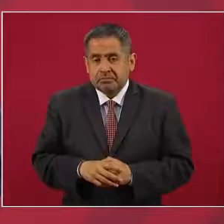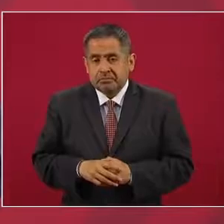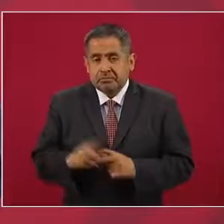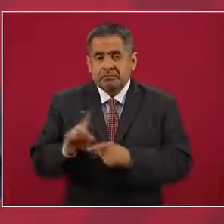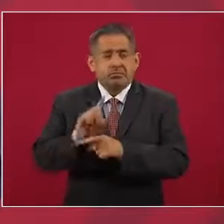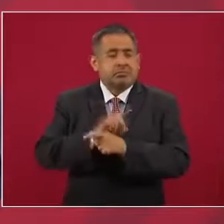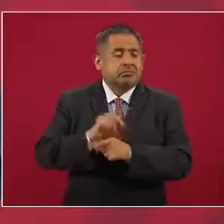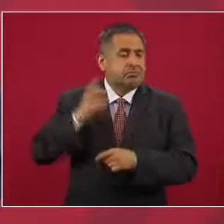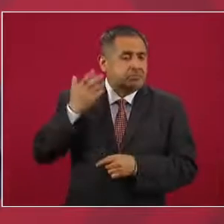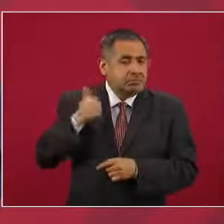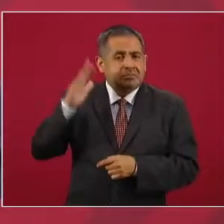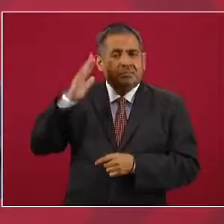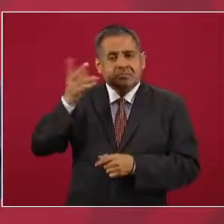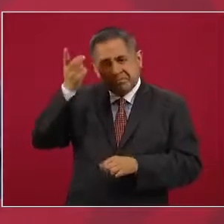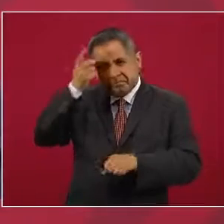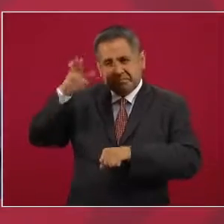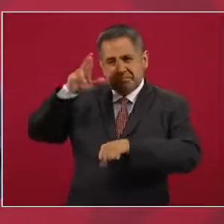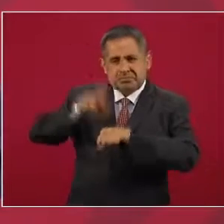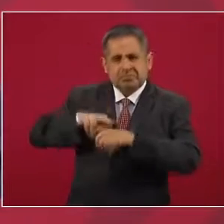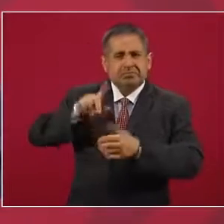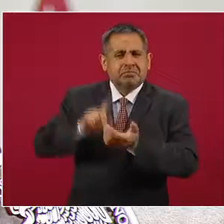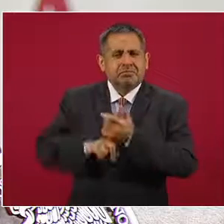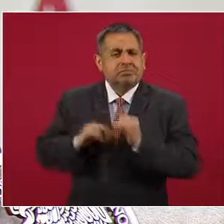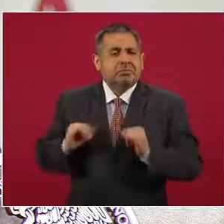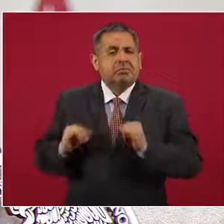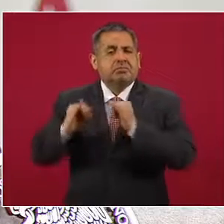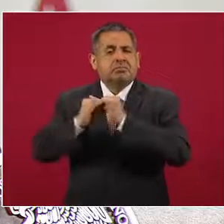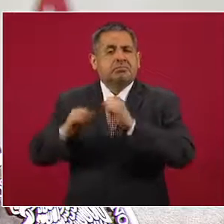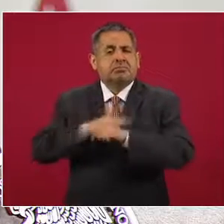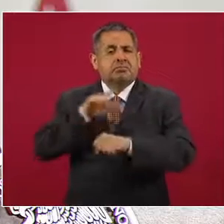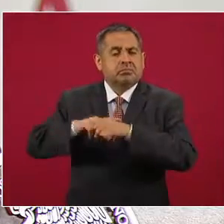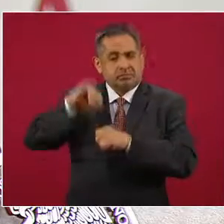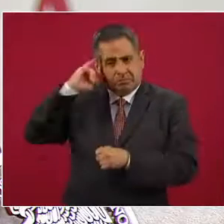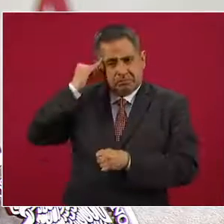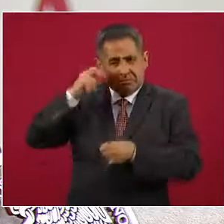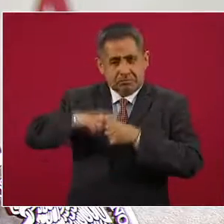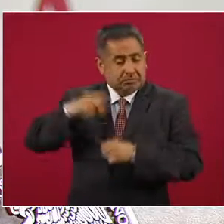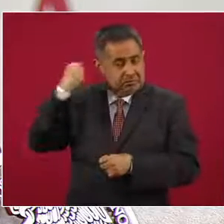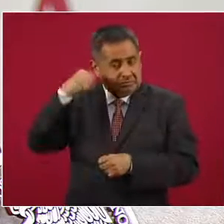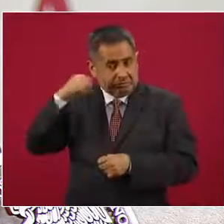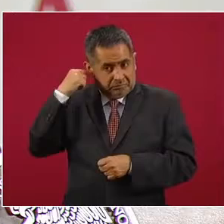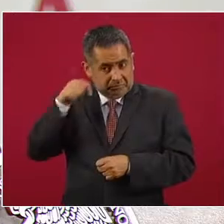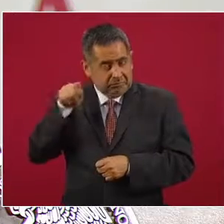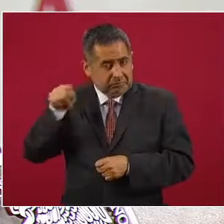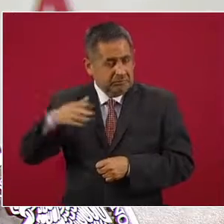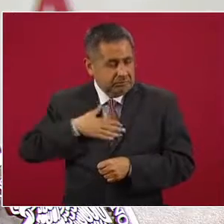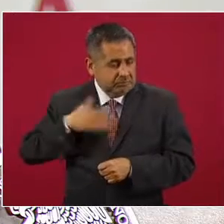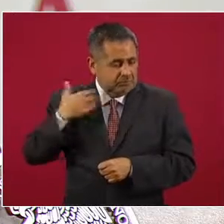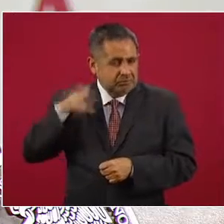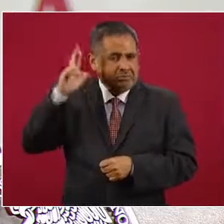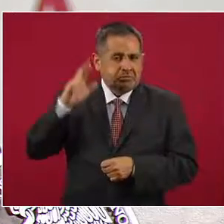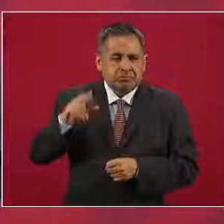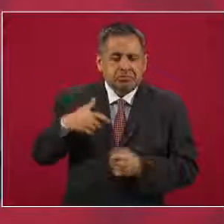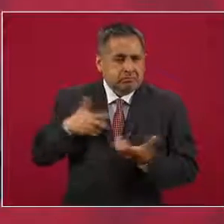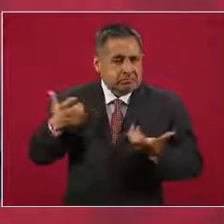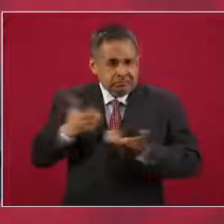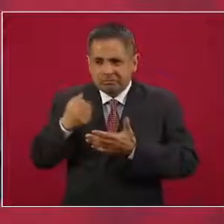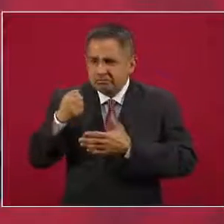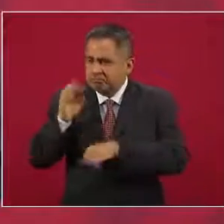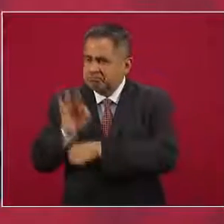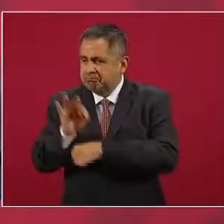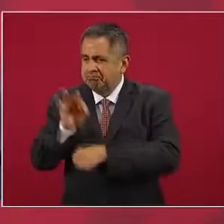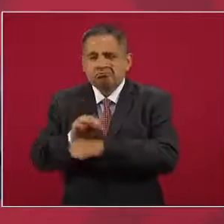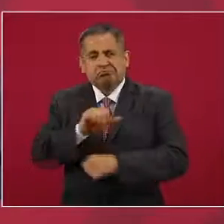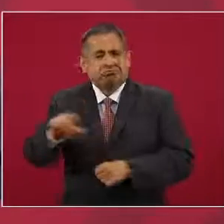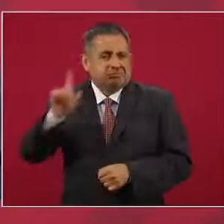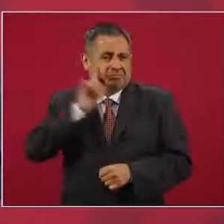fui director del Instituto Nacional Indigenista en Tabasco, de lo que he hecho en defensa